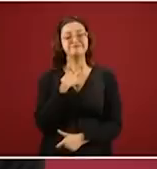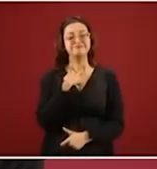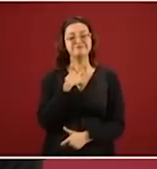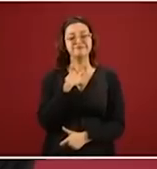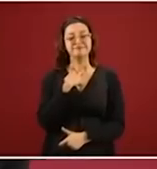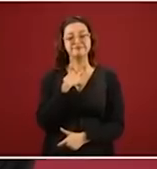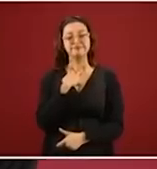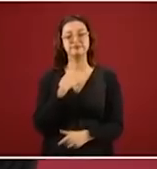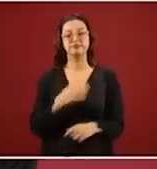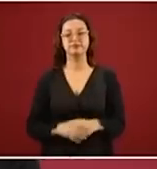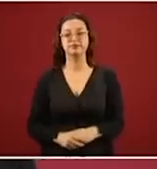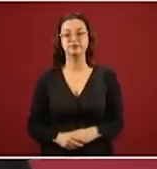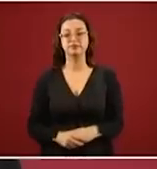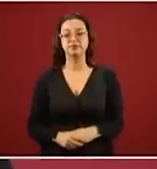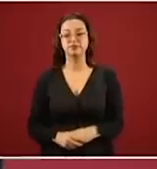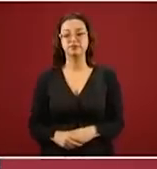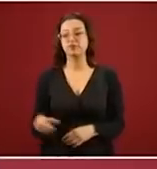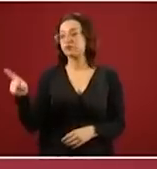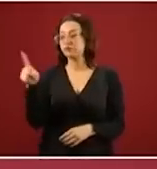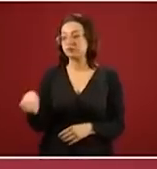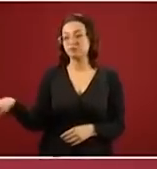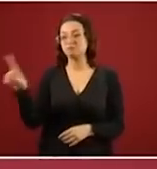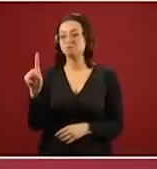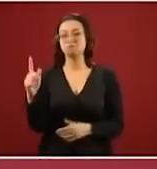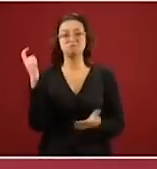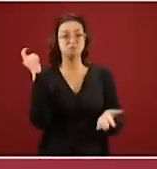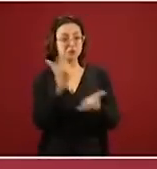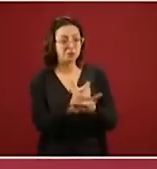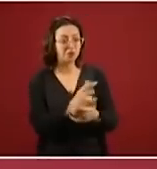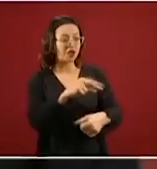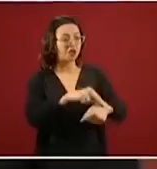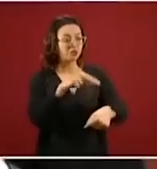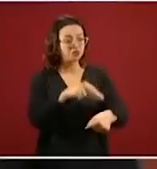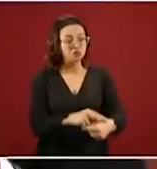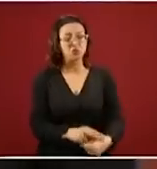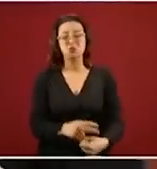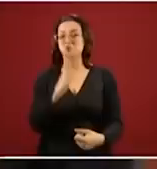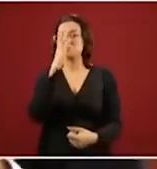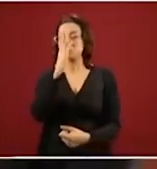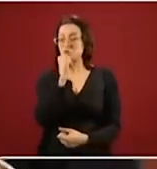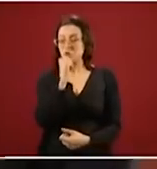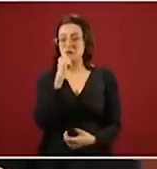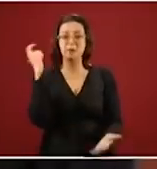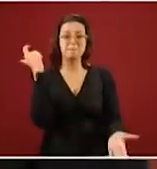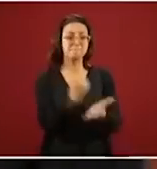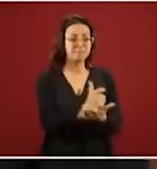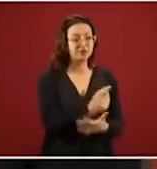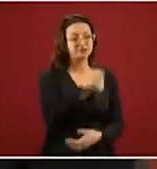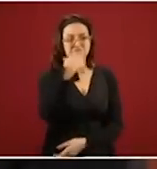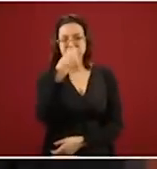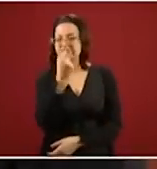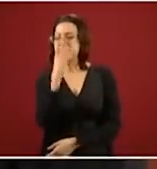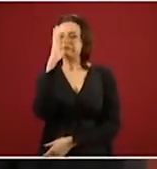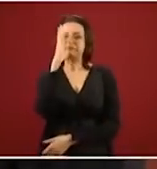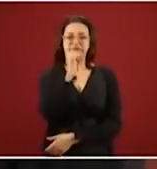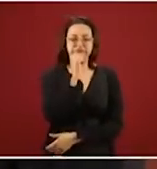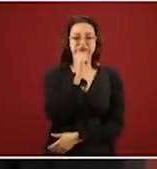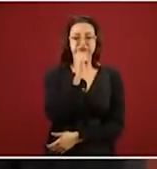a quien no tiene para pagar consulta a quien no tiene para pagar las medicinas